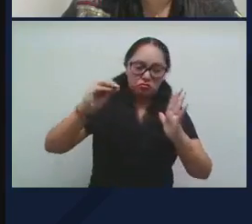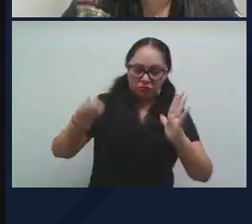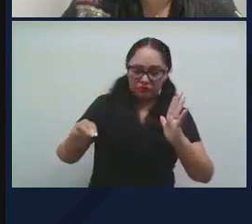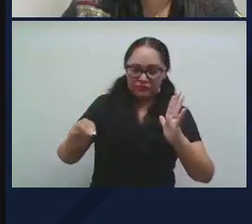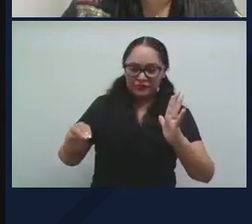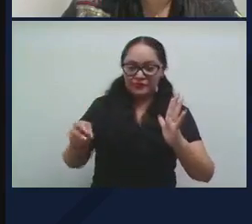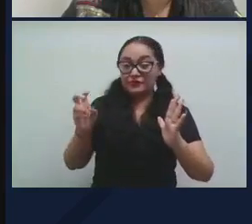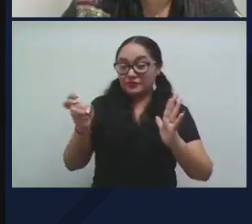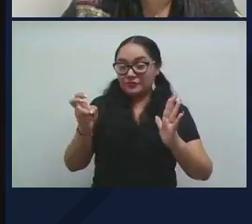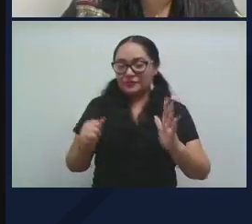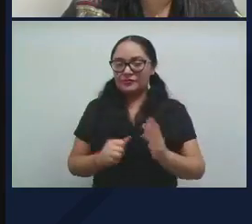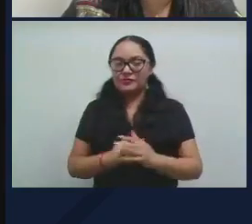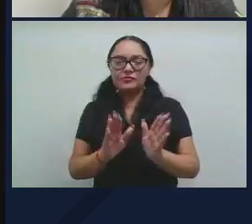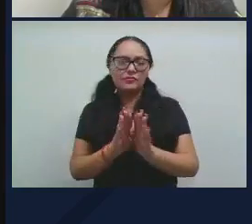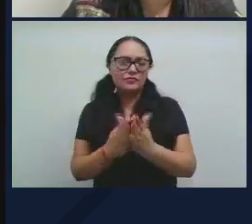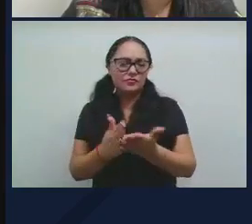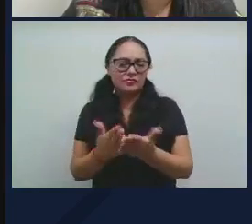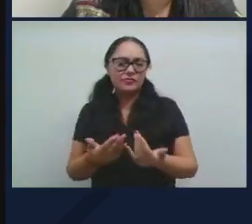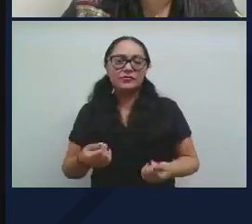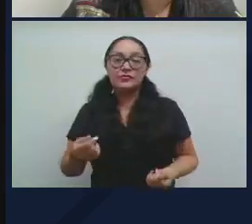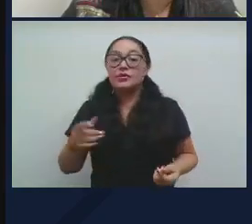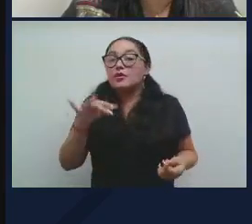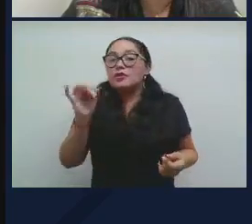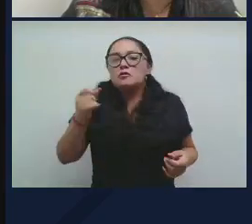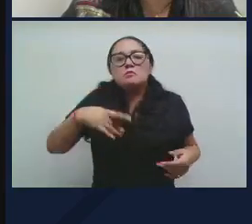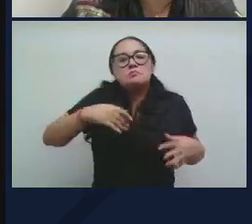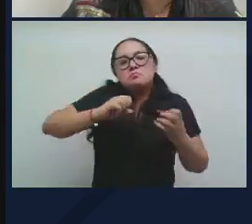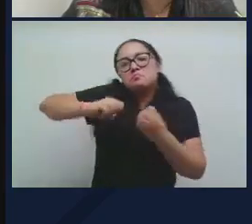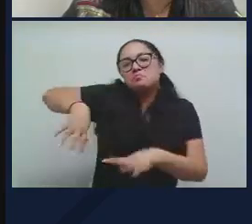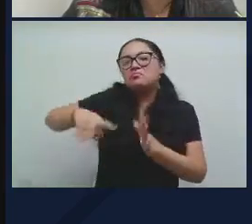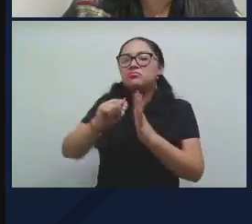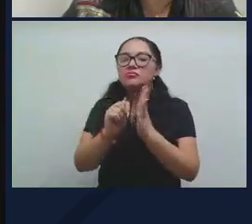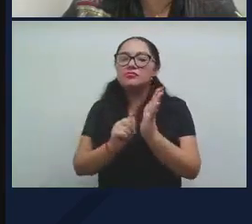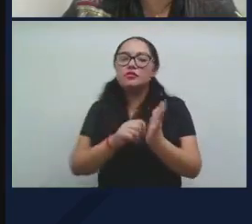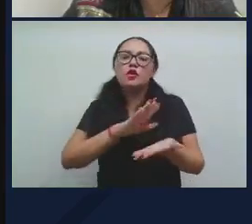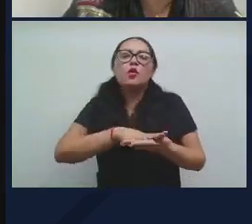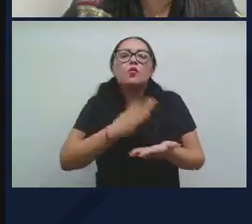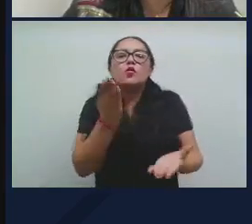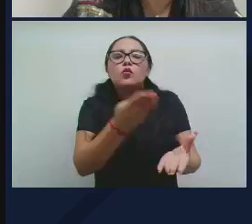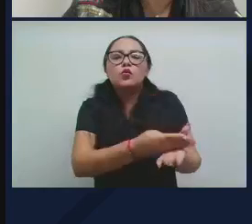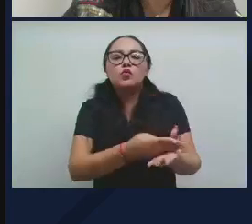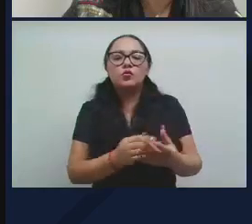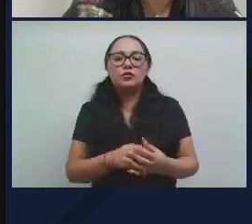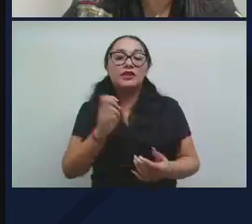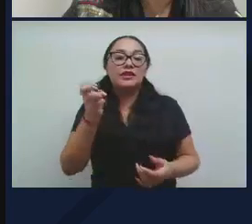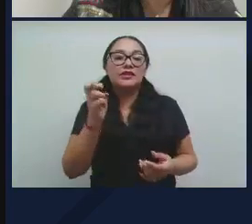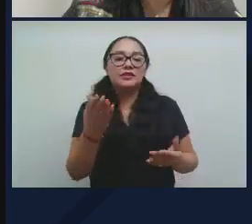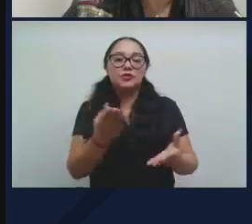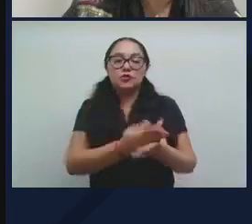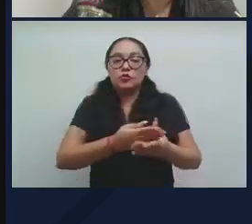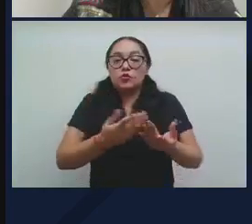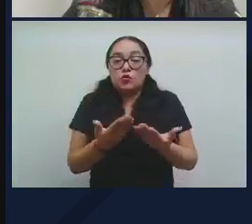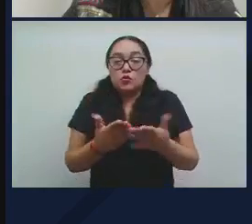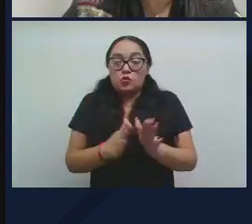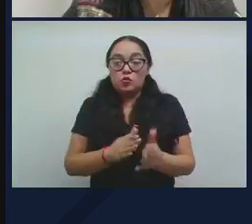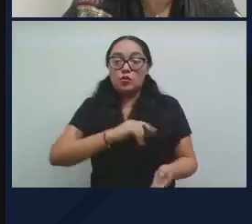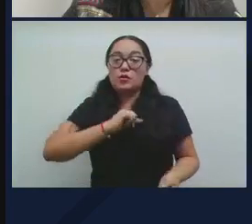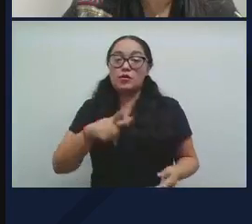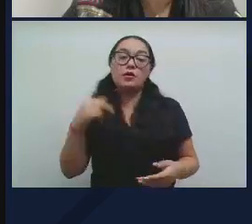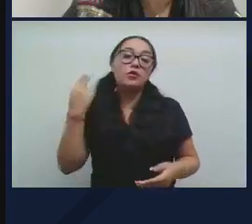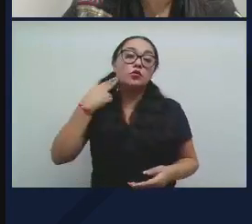Entonces, si yo llego a extraviar mi testamento, puedo acudir al Archivo General de Notarías a solicitar una